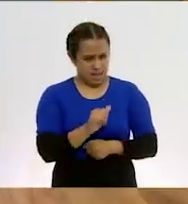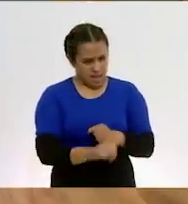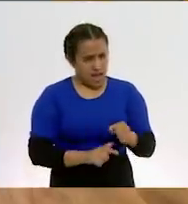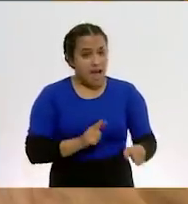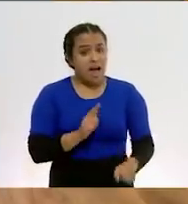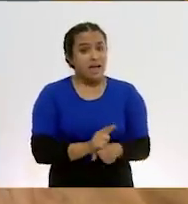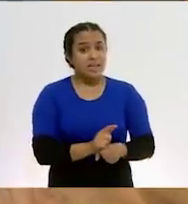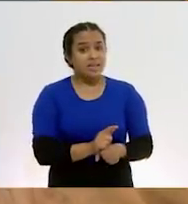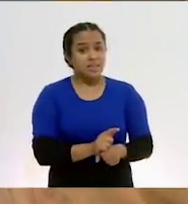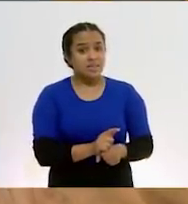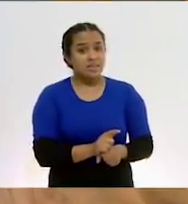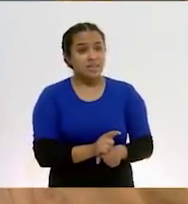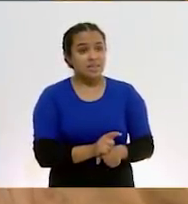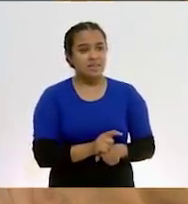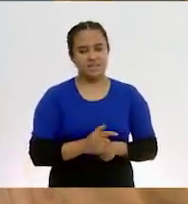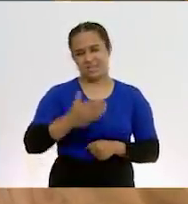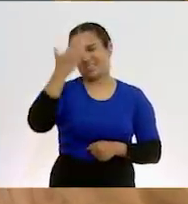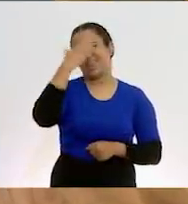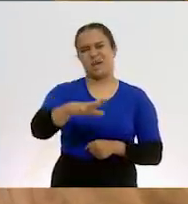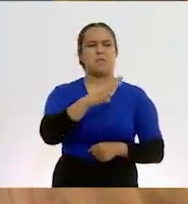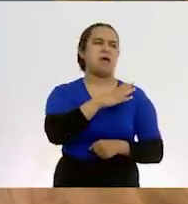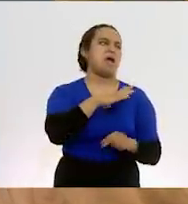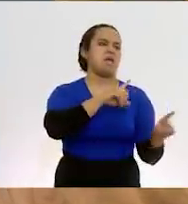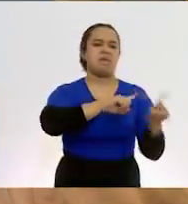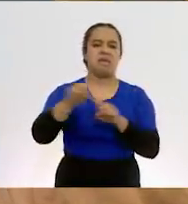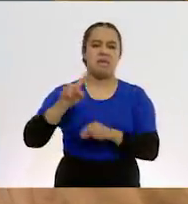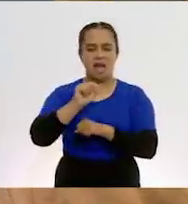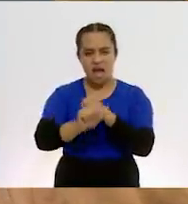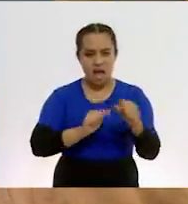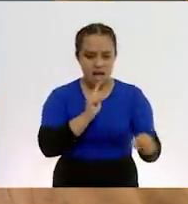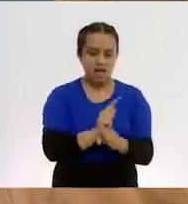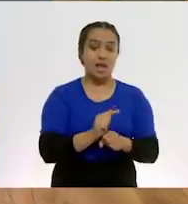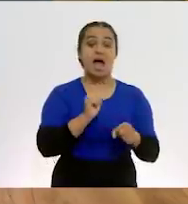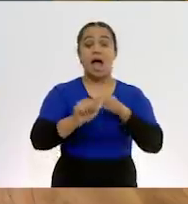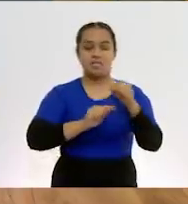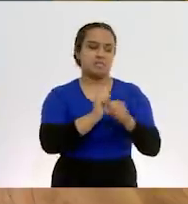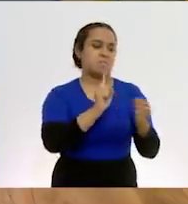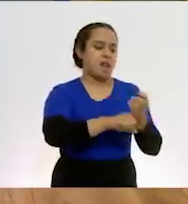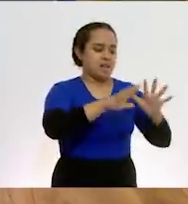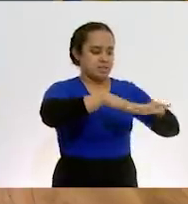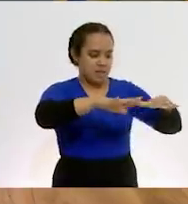Animales. Sabemos que hay muchos tipos de animales. Tenemos animales acuáticos,